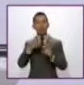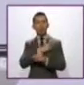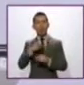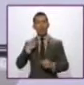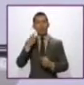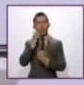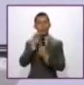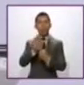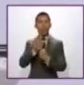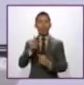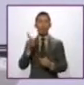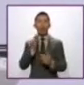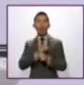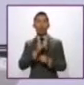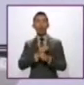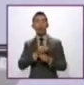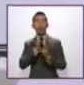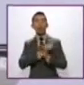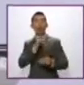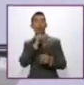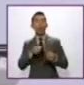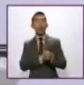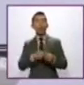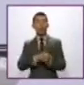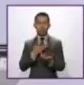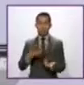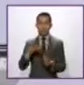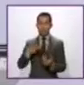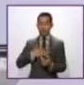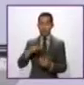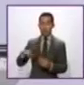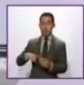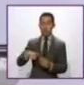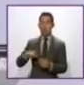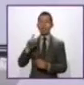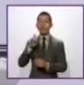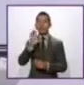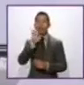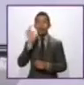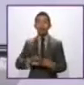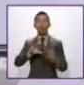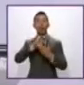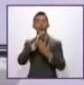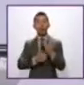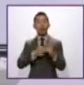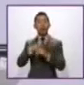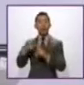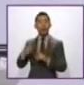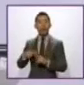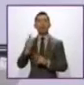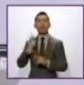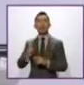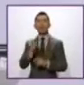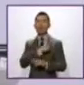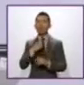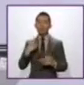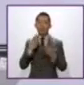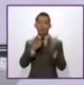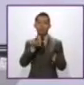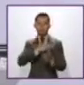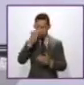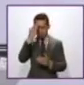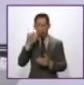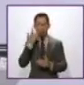hace. En mi gobierno, el 100% de los contratos y licitaciones serán abiertas